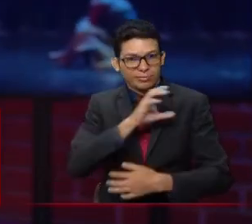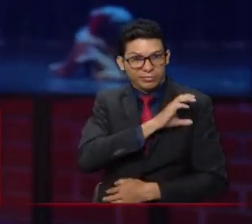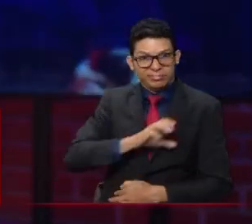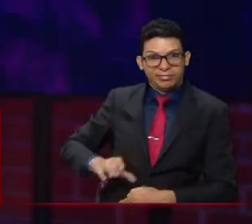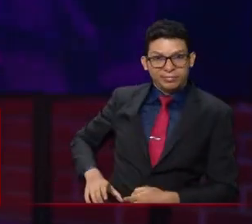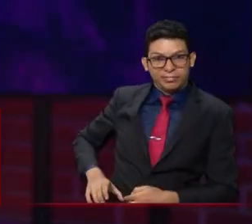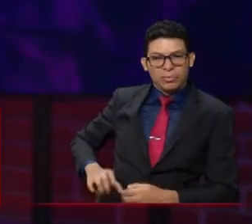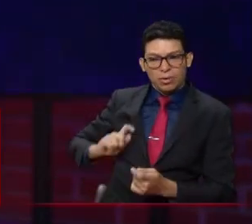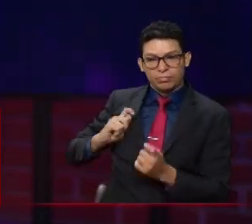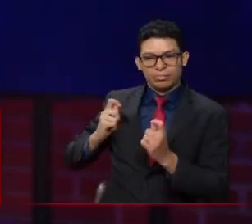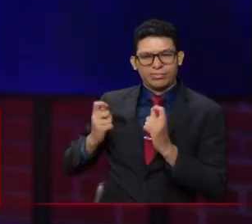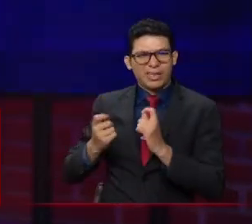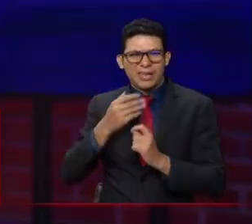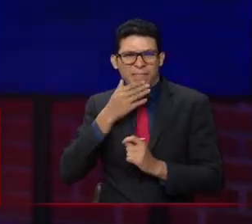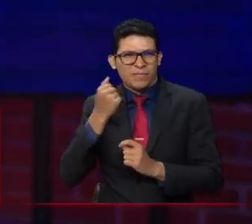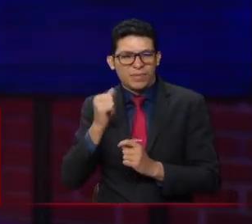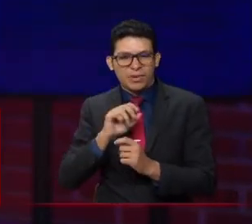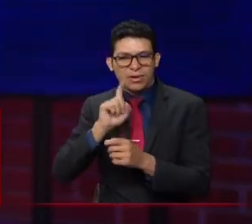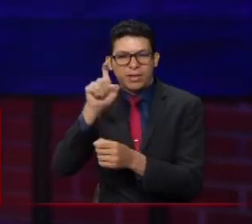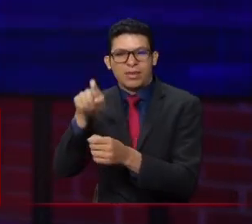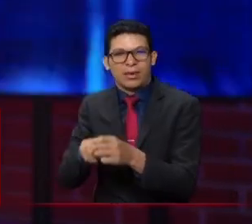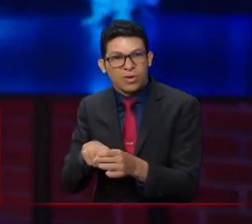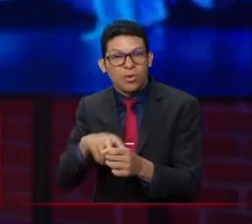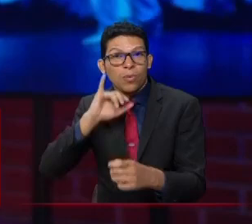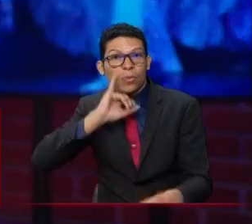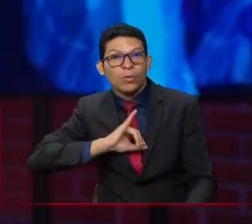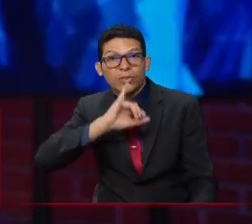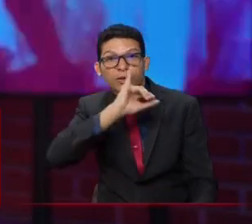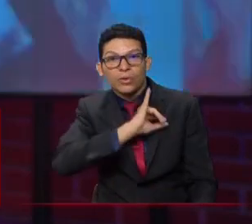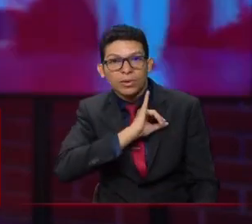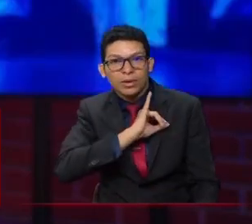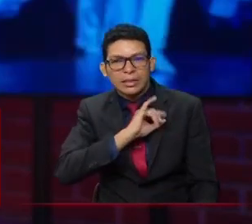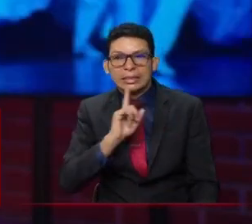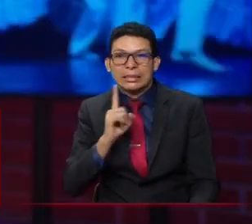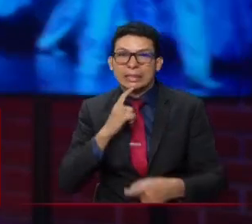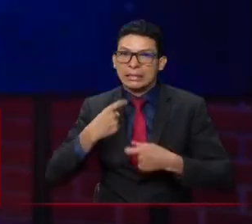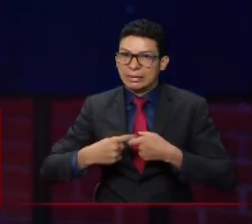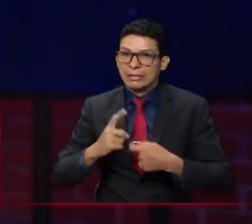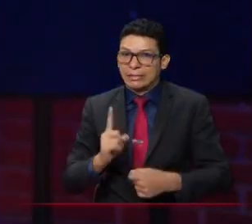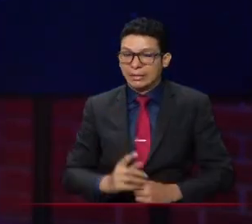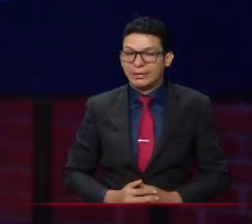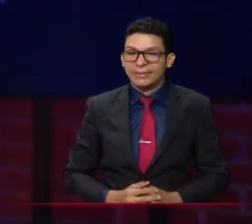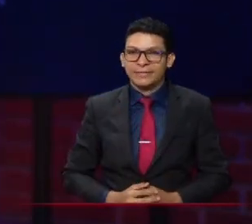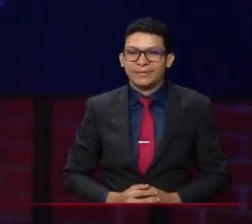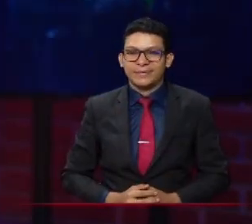se están convirtiendo al judaísmo ortodoxo y expone las dificultades de esta decisión.